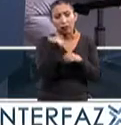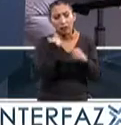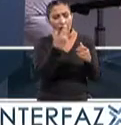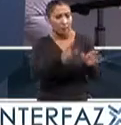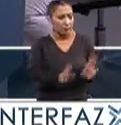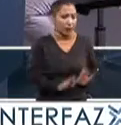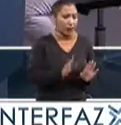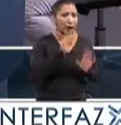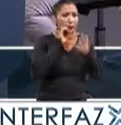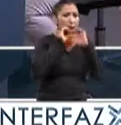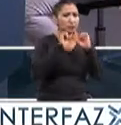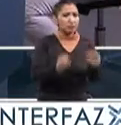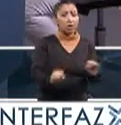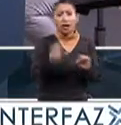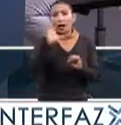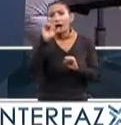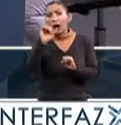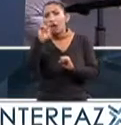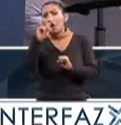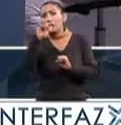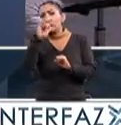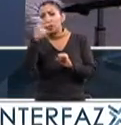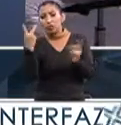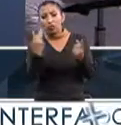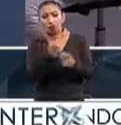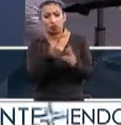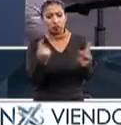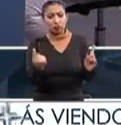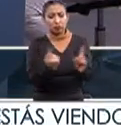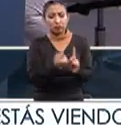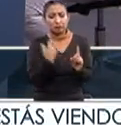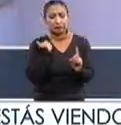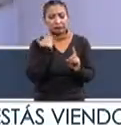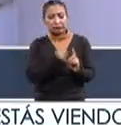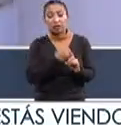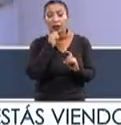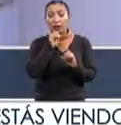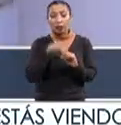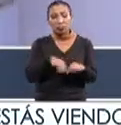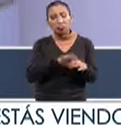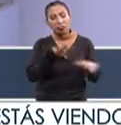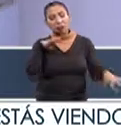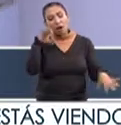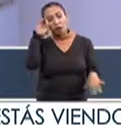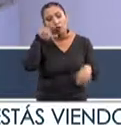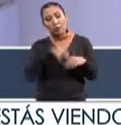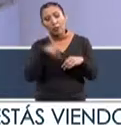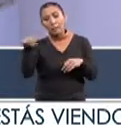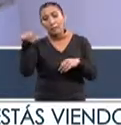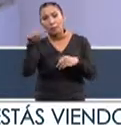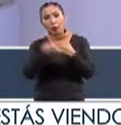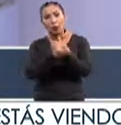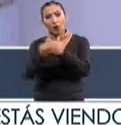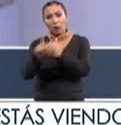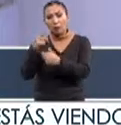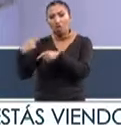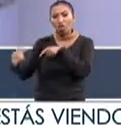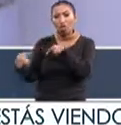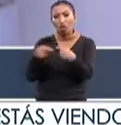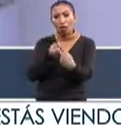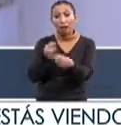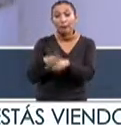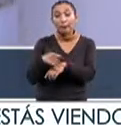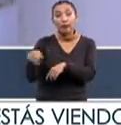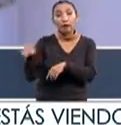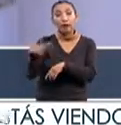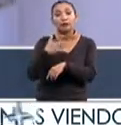una pareja, Maximiliano y Carlota, pero también es el encuentro y desencuentro de Europa consigo misma. Se pelea. ¿Por